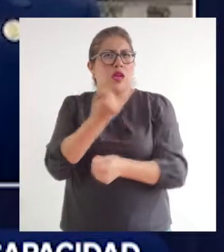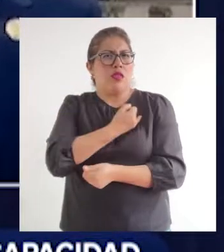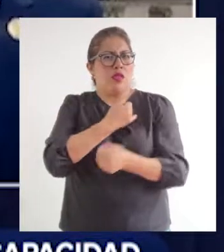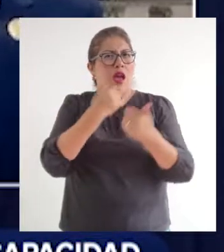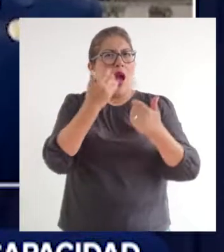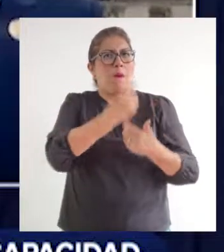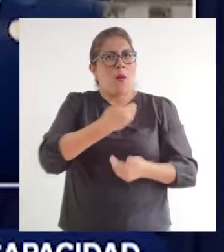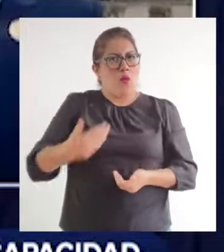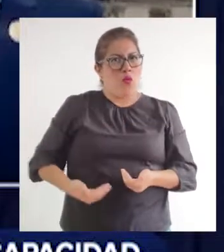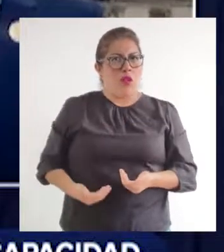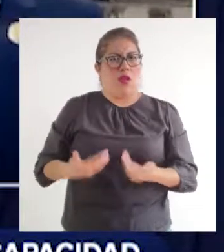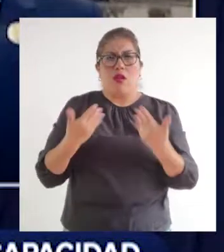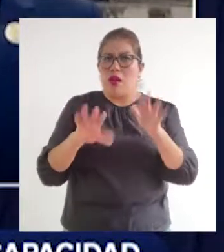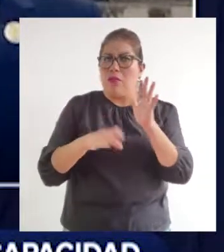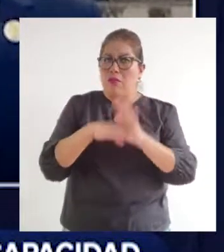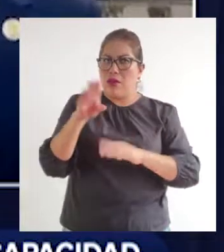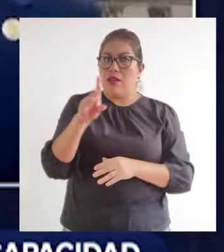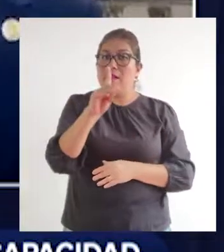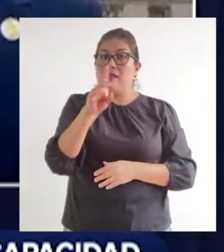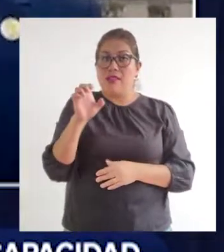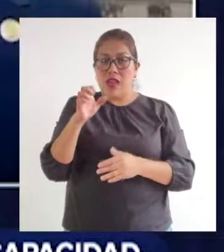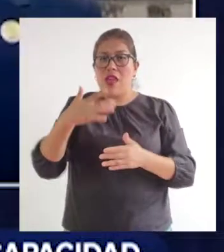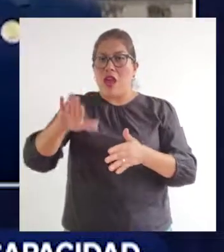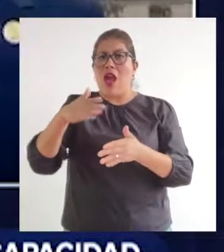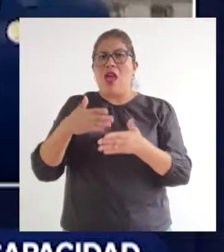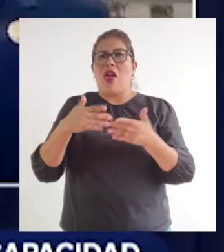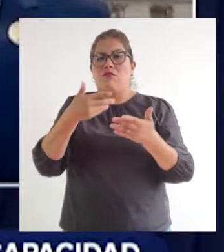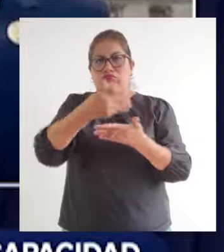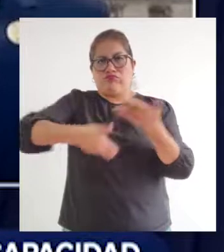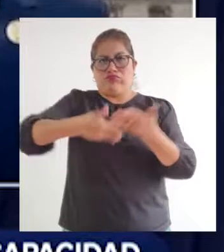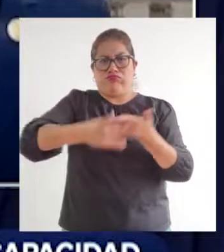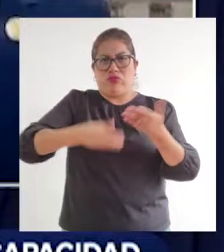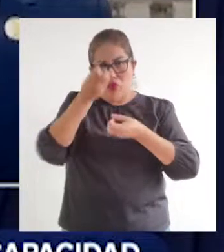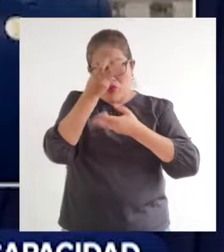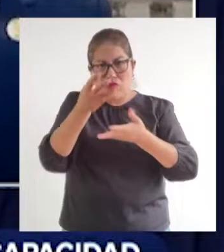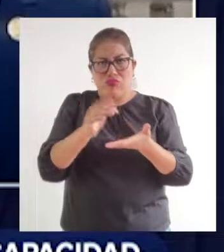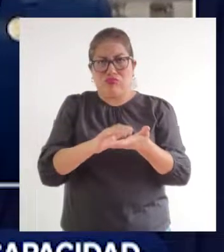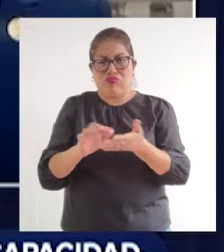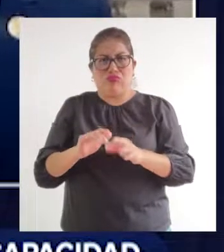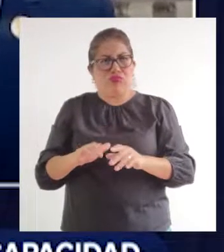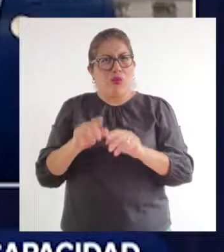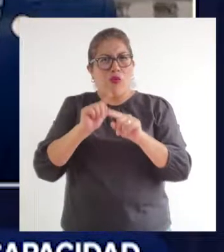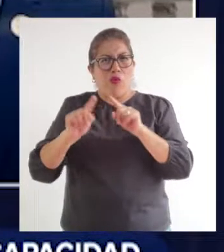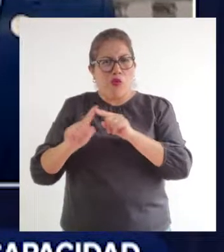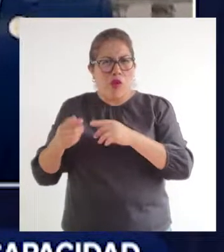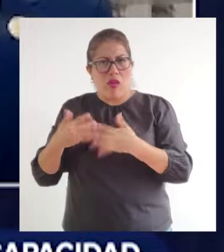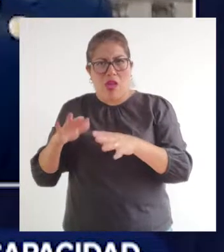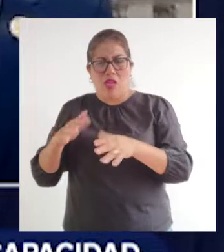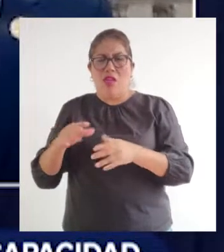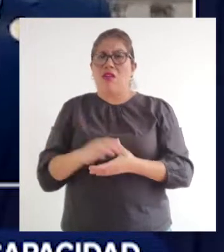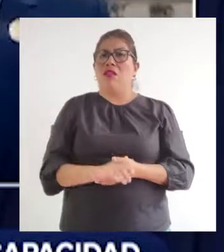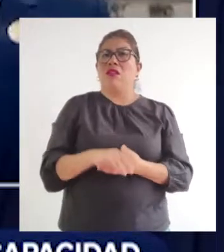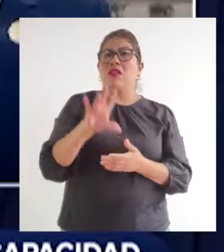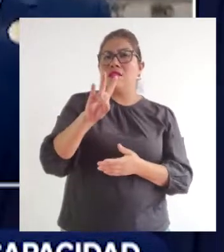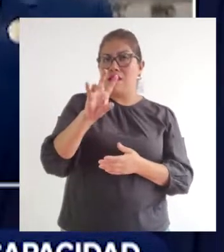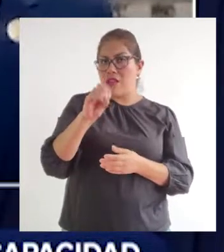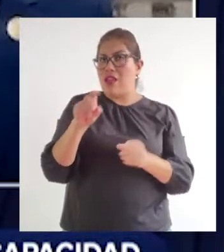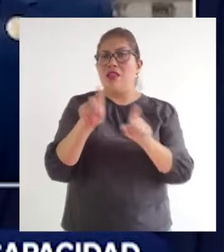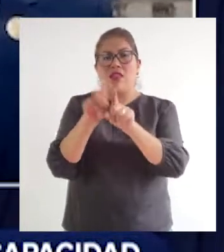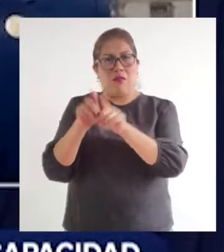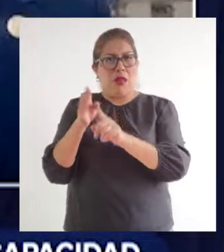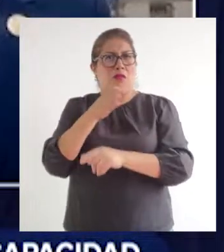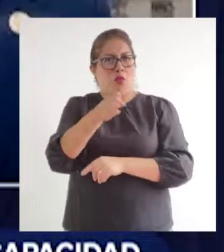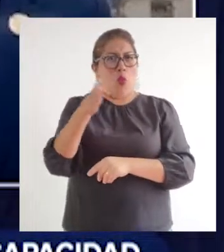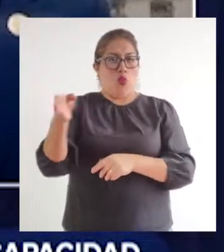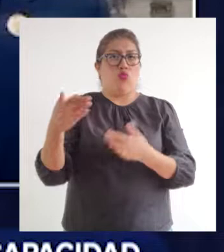¡Qué bárbaro! Ya hay más de 100 procedimientos administrativos ya se han iniciado y hay más de 70 multas